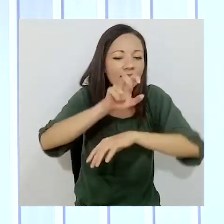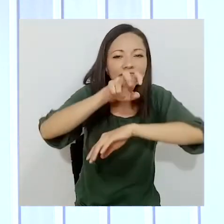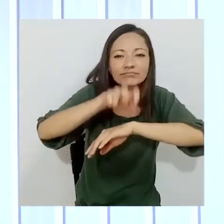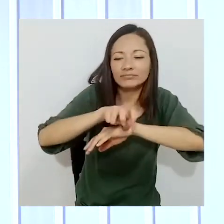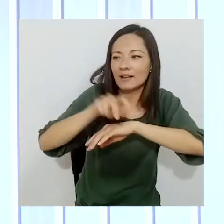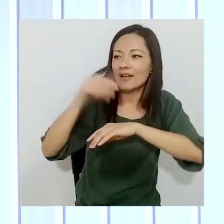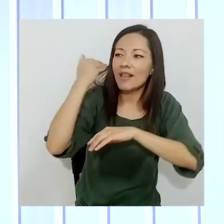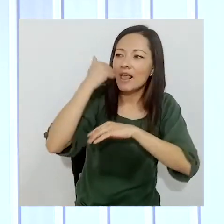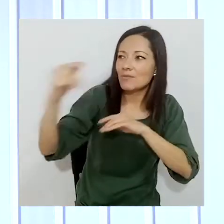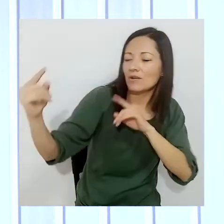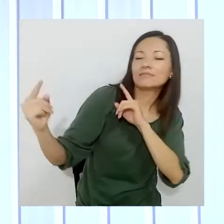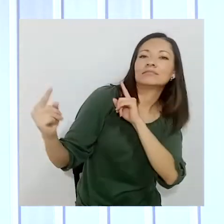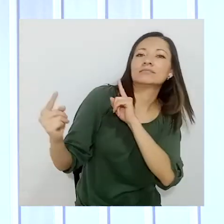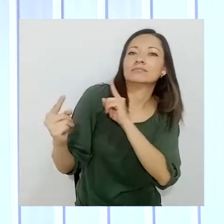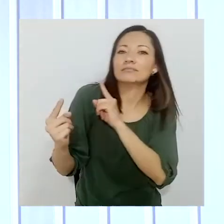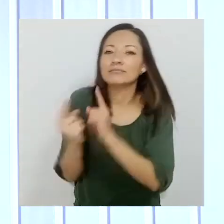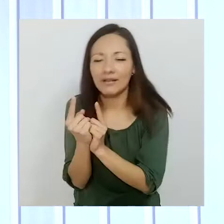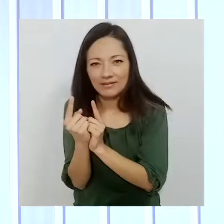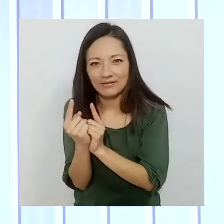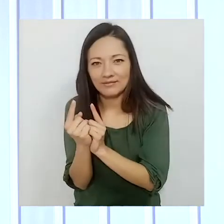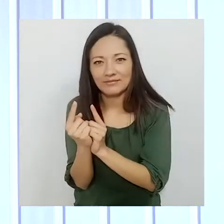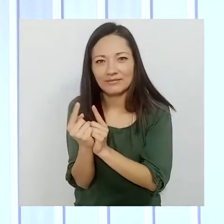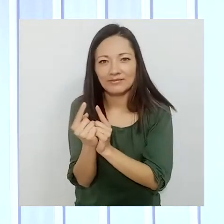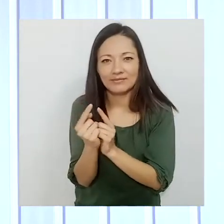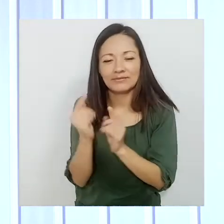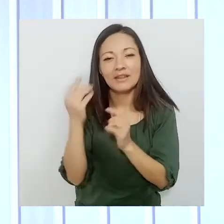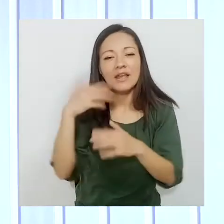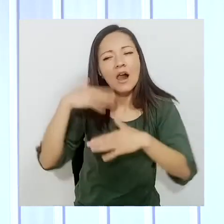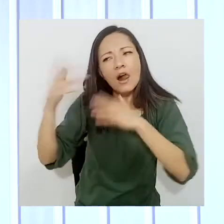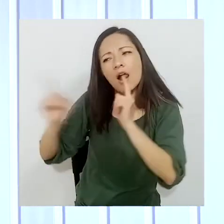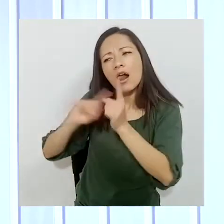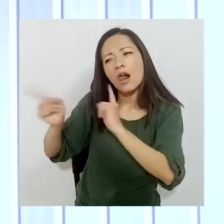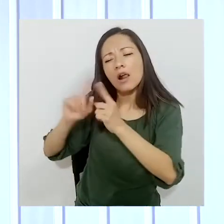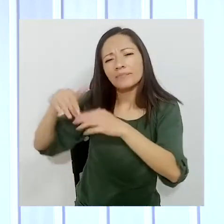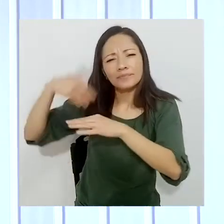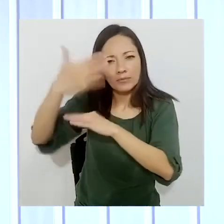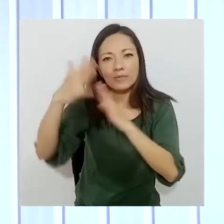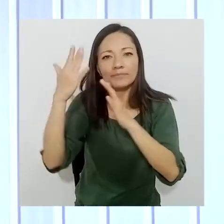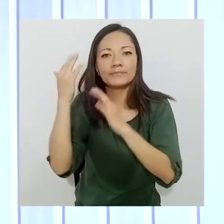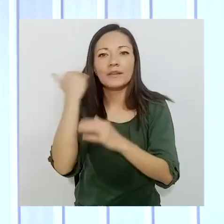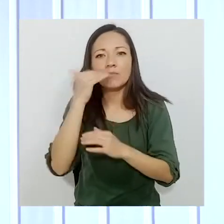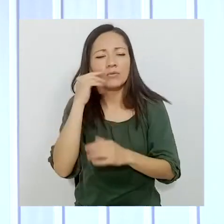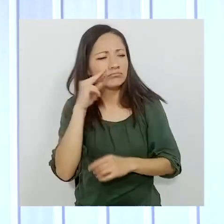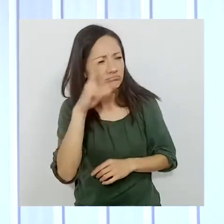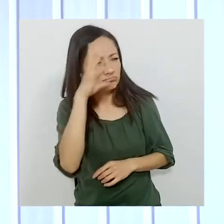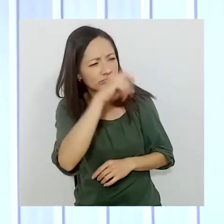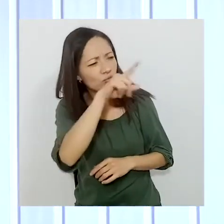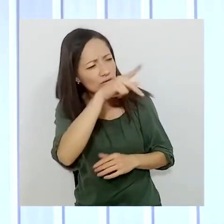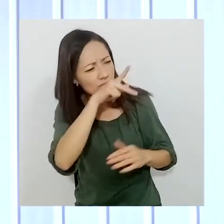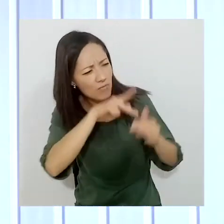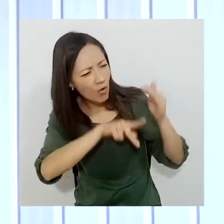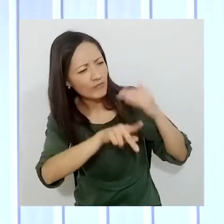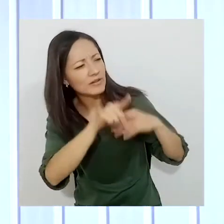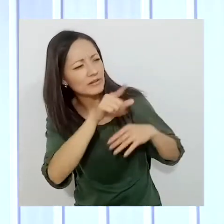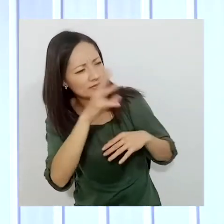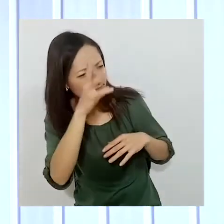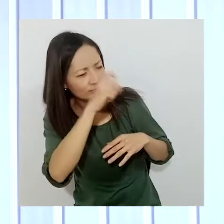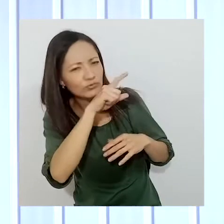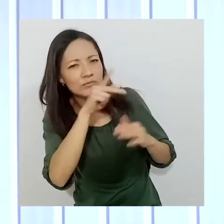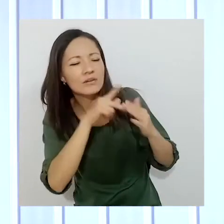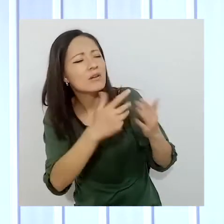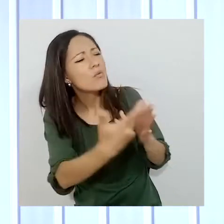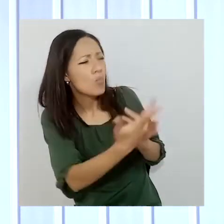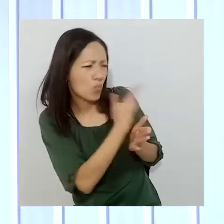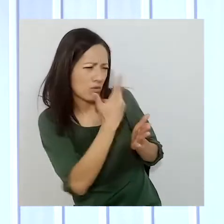a hablar con esta mujer le dice, ¿sabes qué? Me parece que tú eres profeta. Dime, ¿dónde se debe adorar? ¿Cómo es